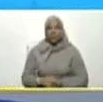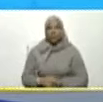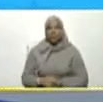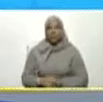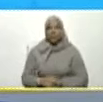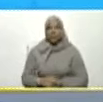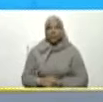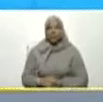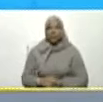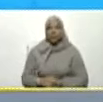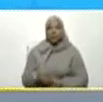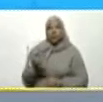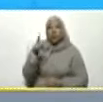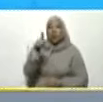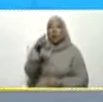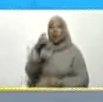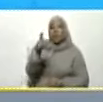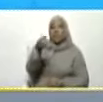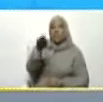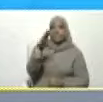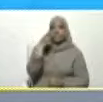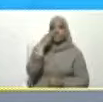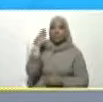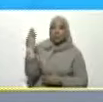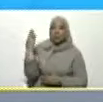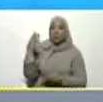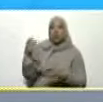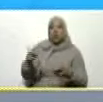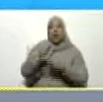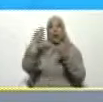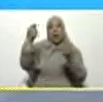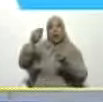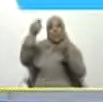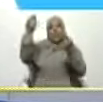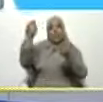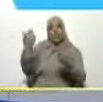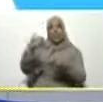A Pedro Infante, a Naúm Fernández del Comando de Campaña,